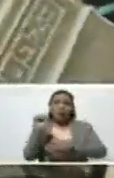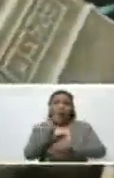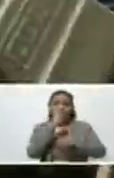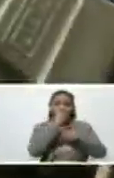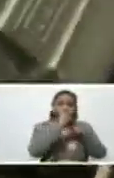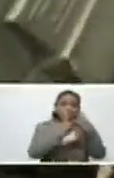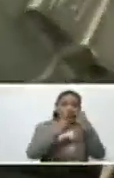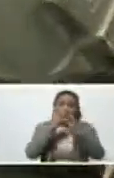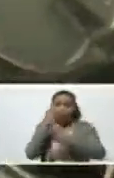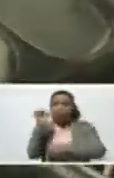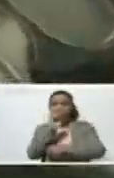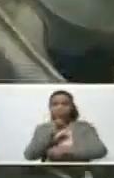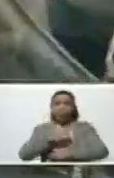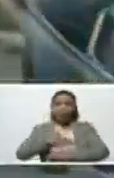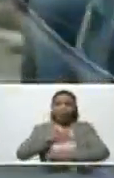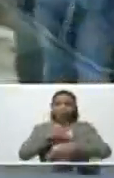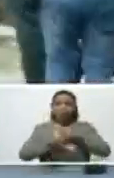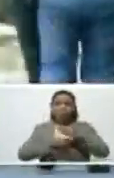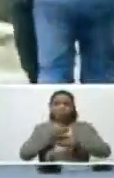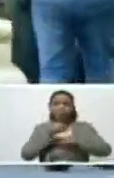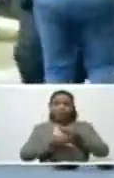turísticas. Son carros con los que podemos